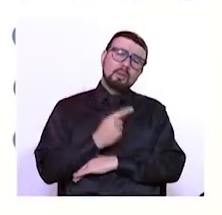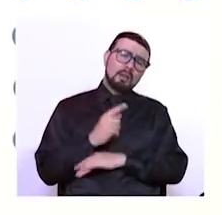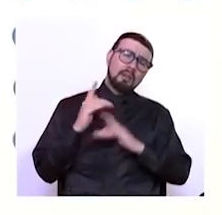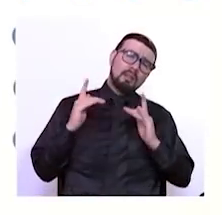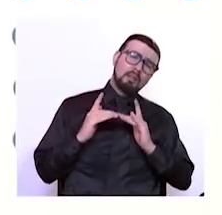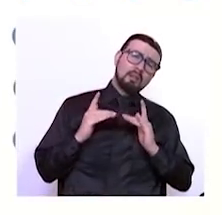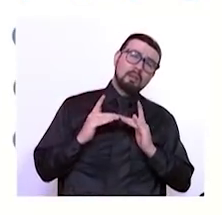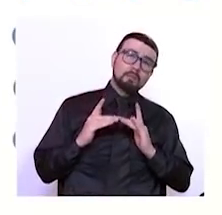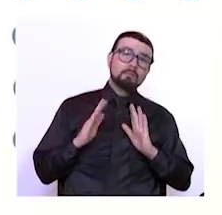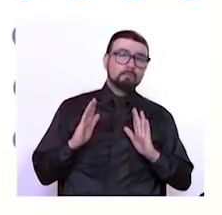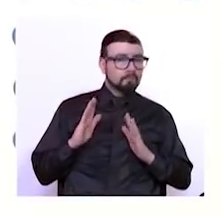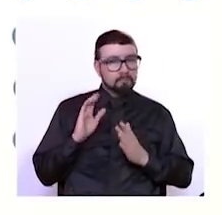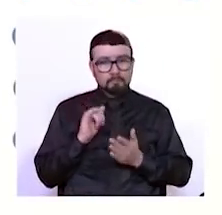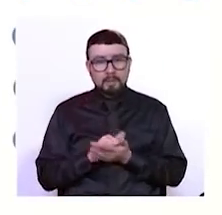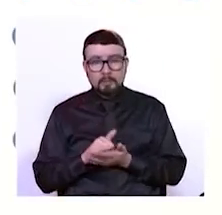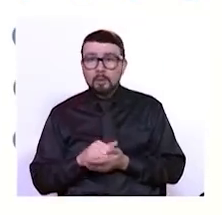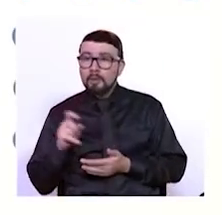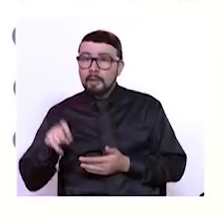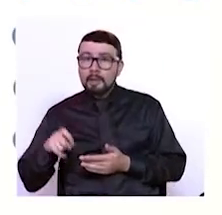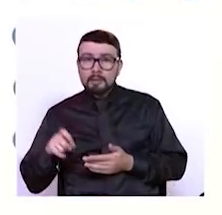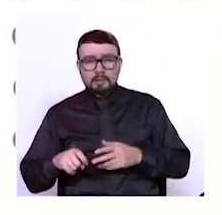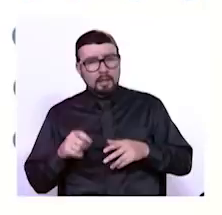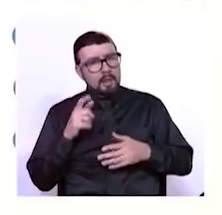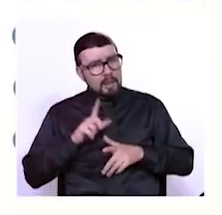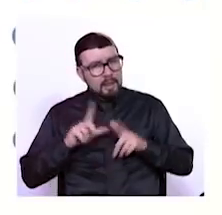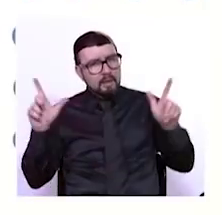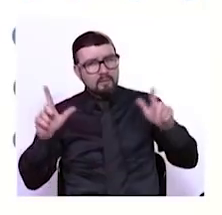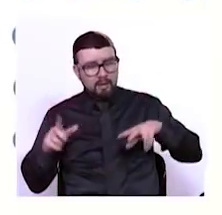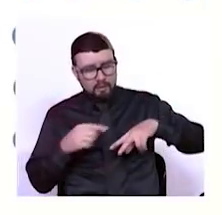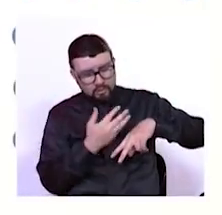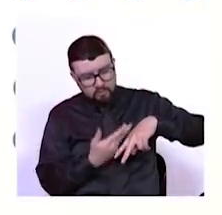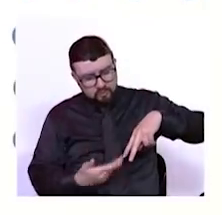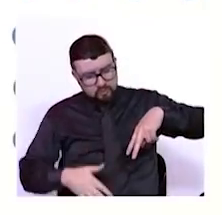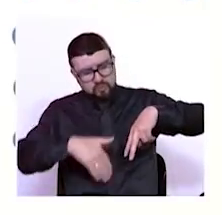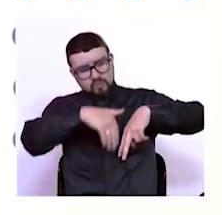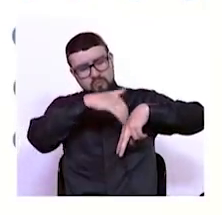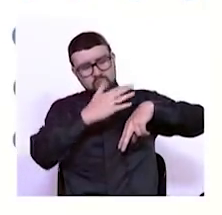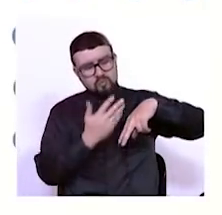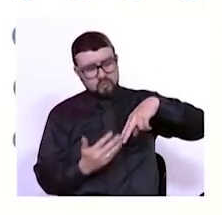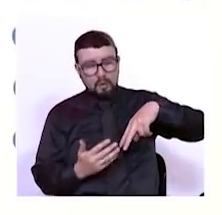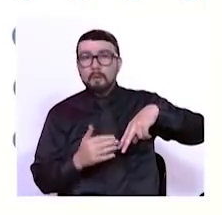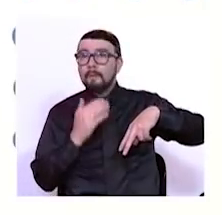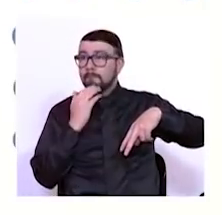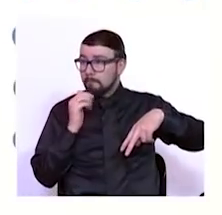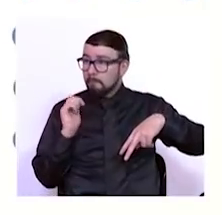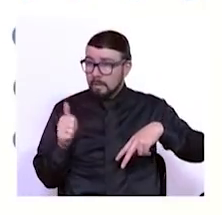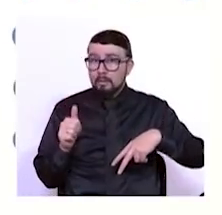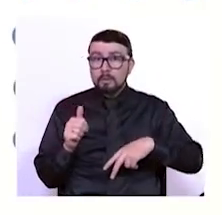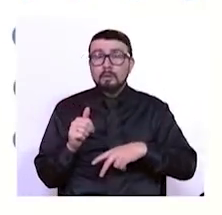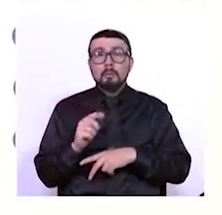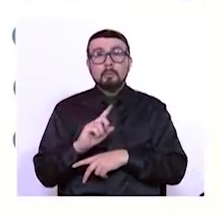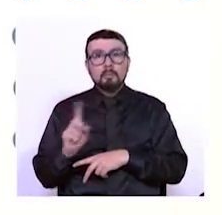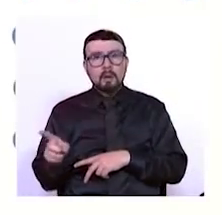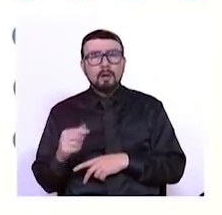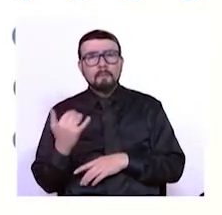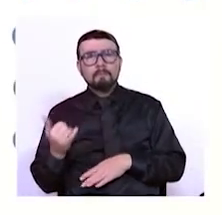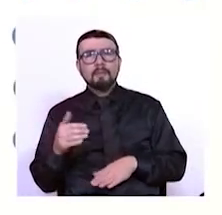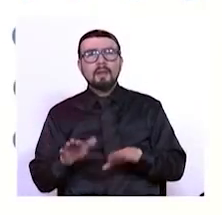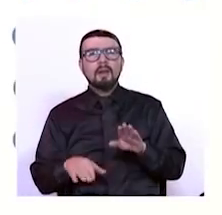lo mismo, liberación de esas áreas. Por eso les ordenamos a nuestros pacientes unas